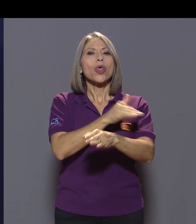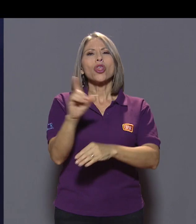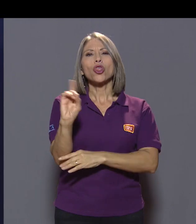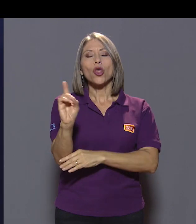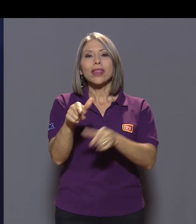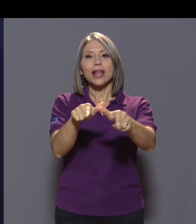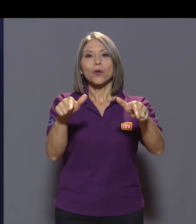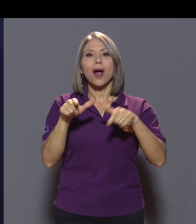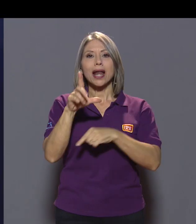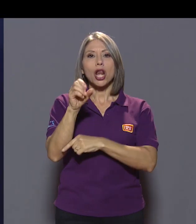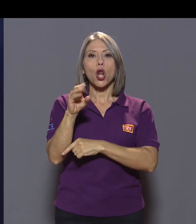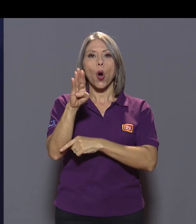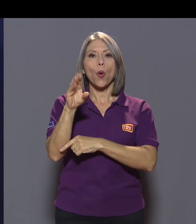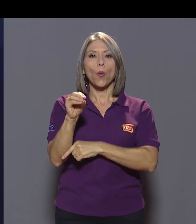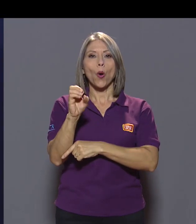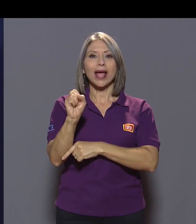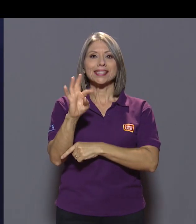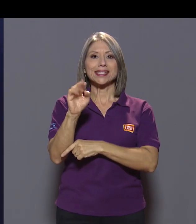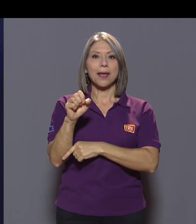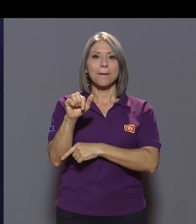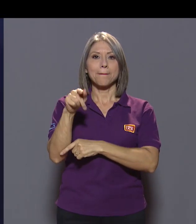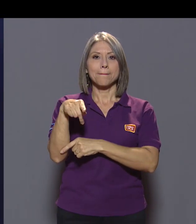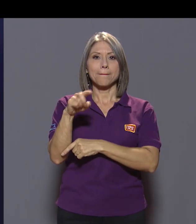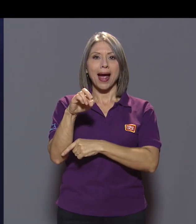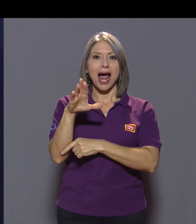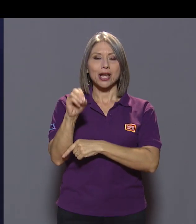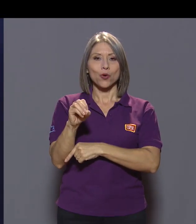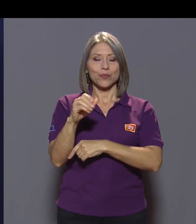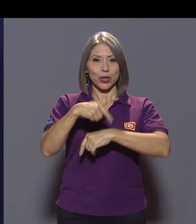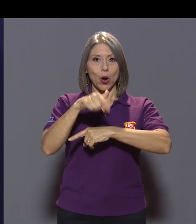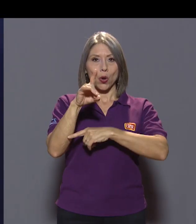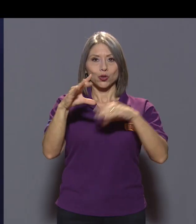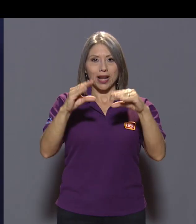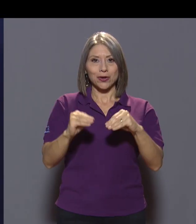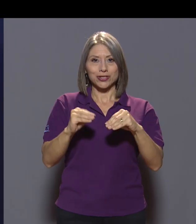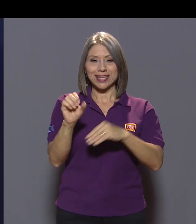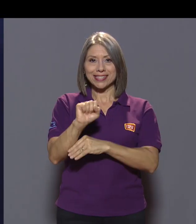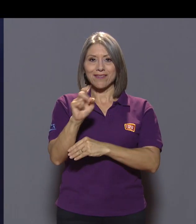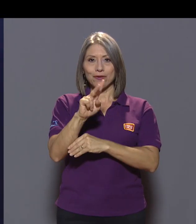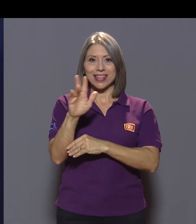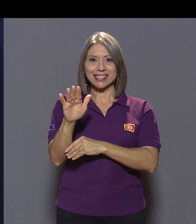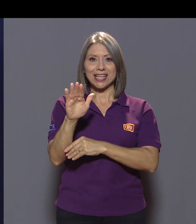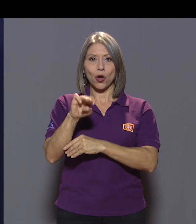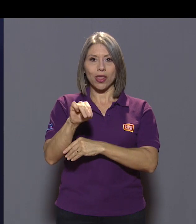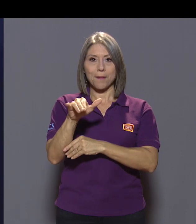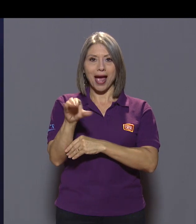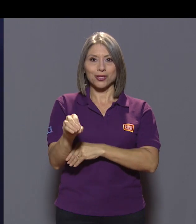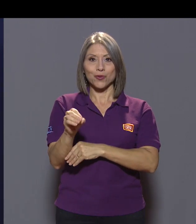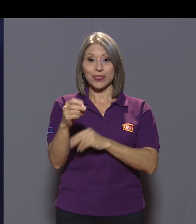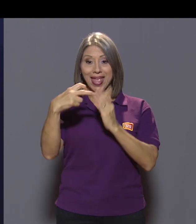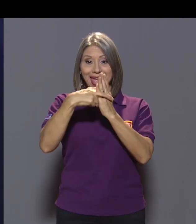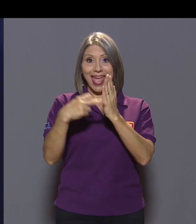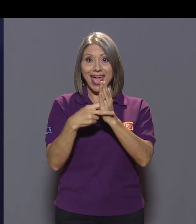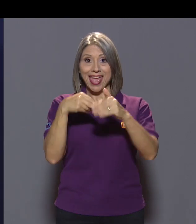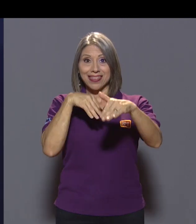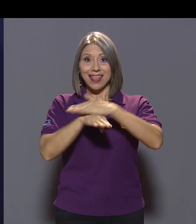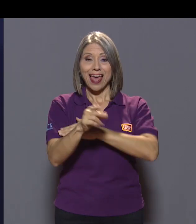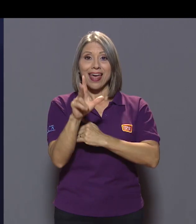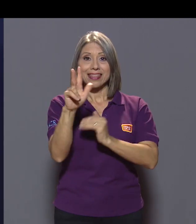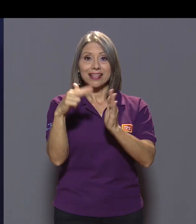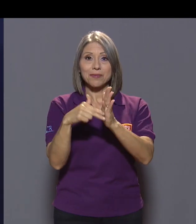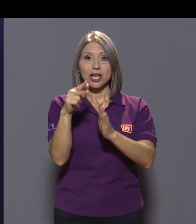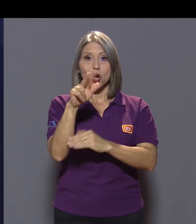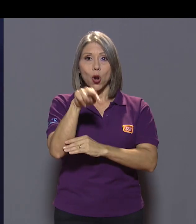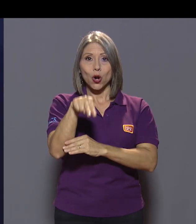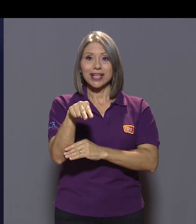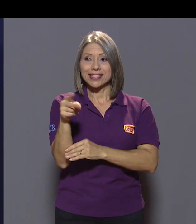Estepario, a las 8 de la noche, este sábado 25 de mayo. La entrada tiene un costo de 3 mil colones, los cuales serán recaudados para ayudar